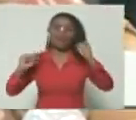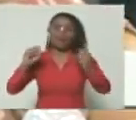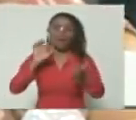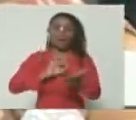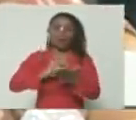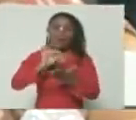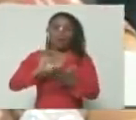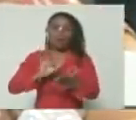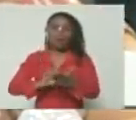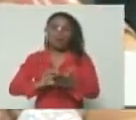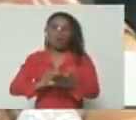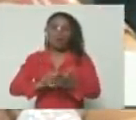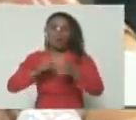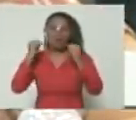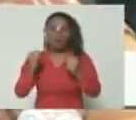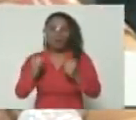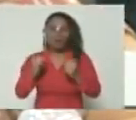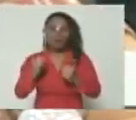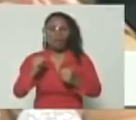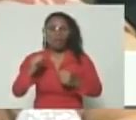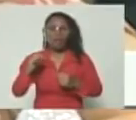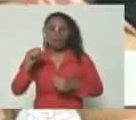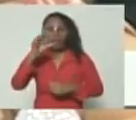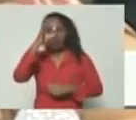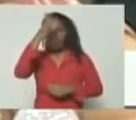estrategia extremista de Donald Trump.